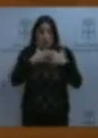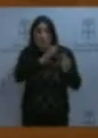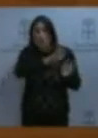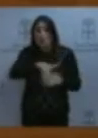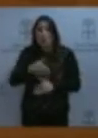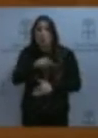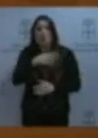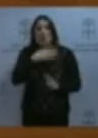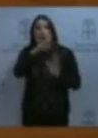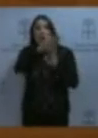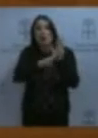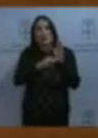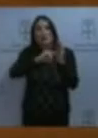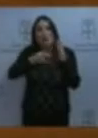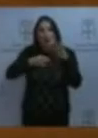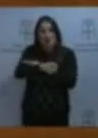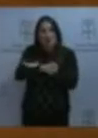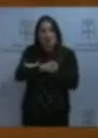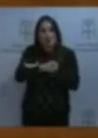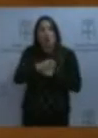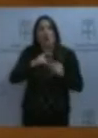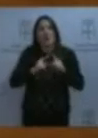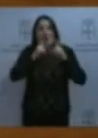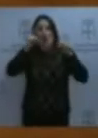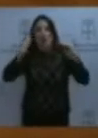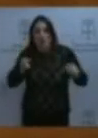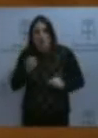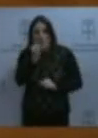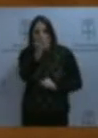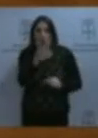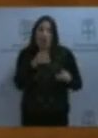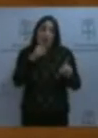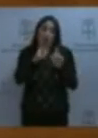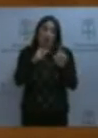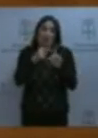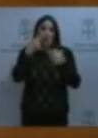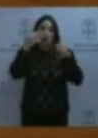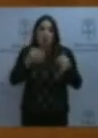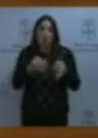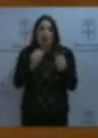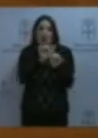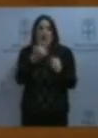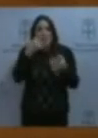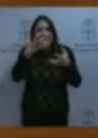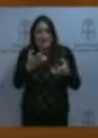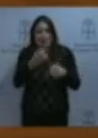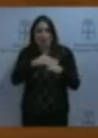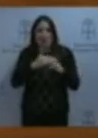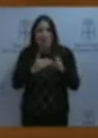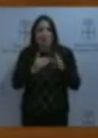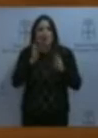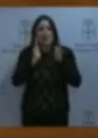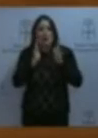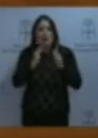la programación de un plan de inversiones de carácter plurianual orientado a garantizar la sistematicidad y rigor en el acometimiento de las intervenciones sobre